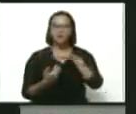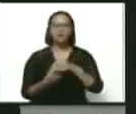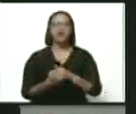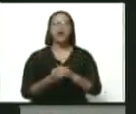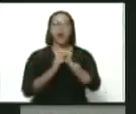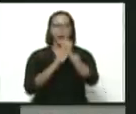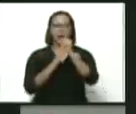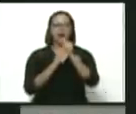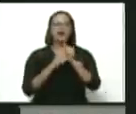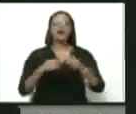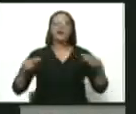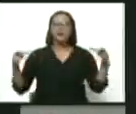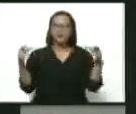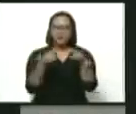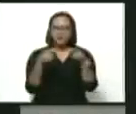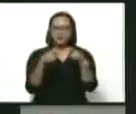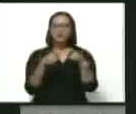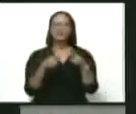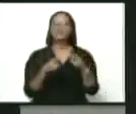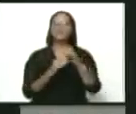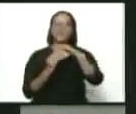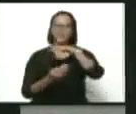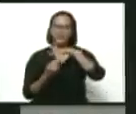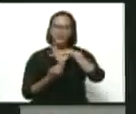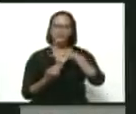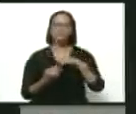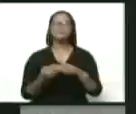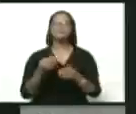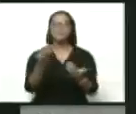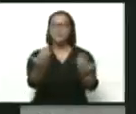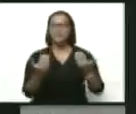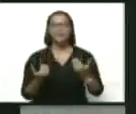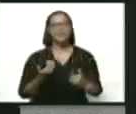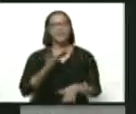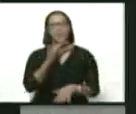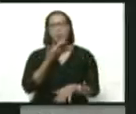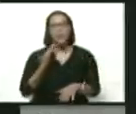liderazgo sectorial de base, y que venga lo mejor,